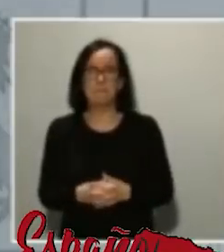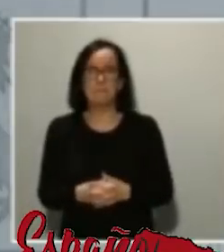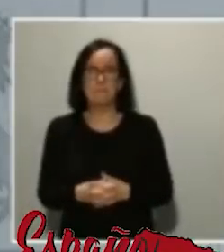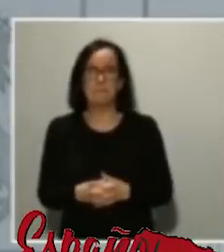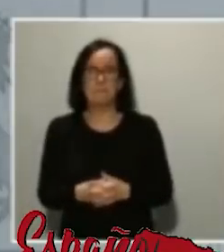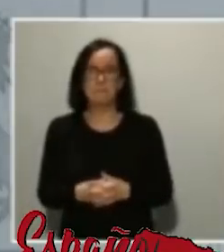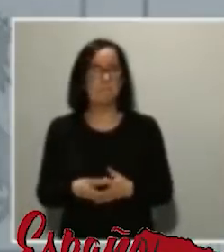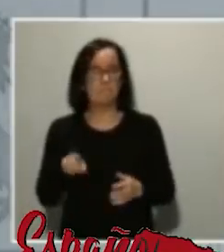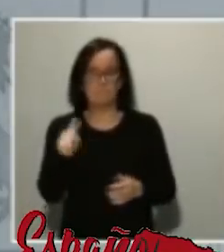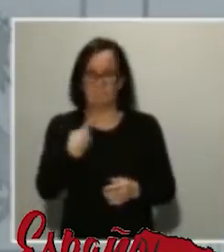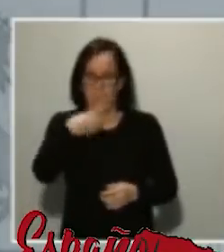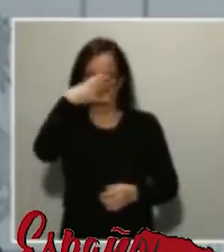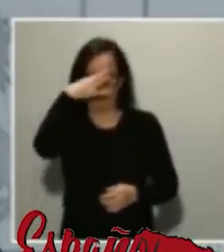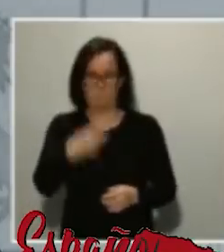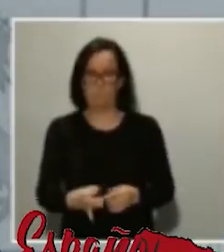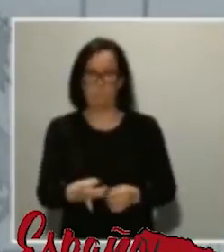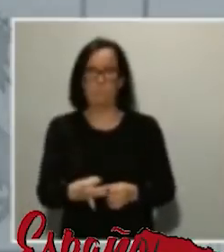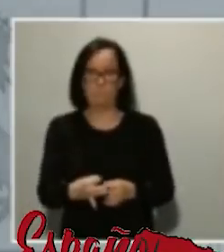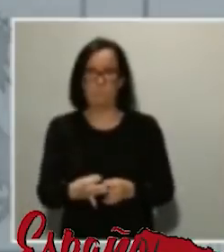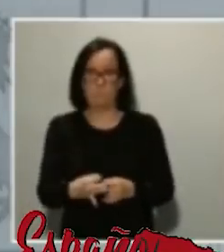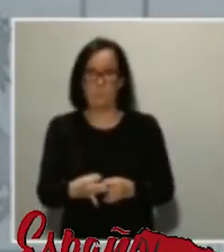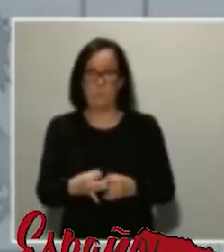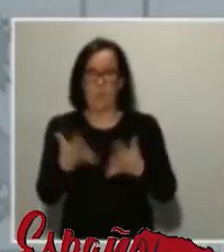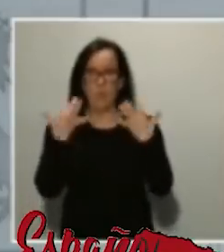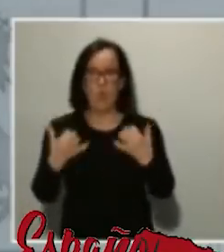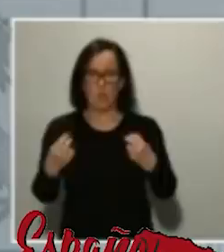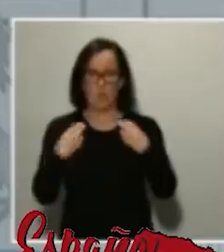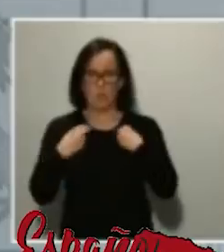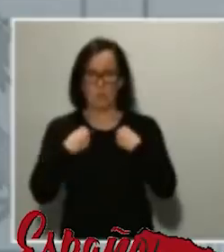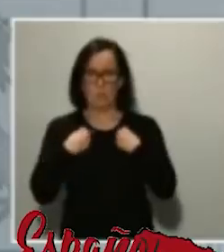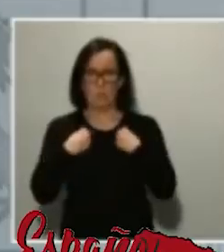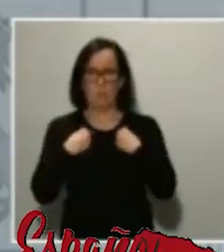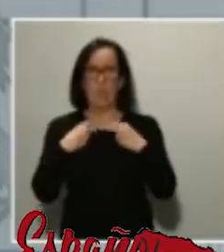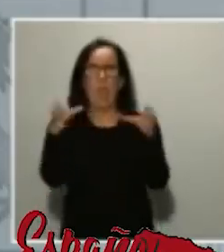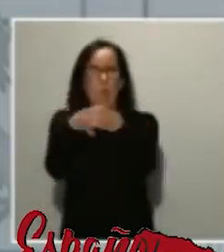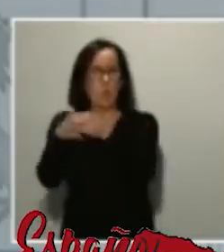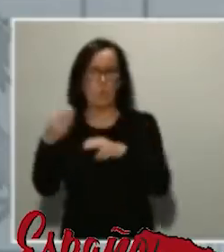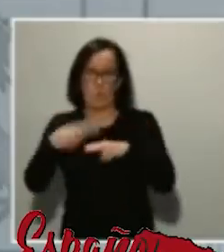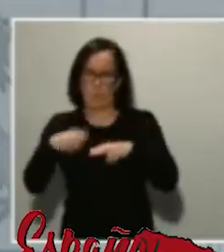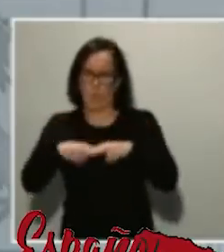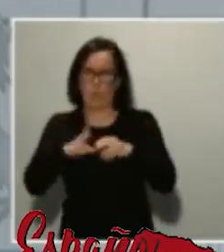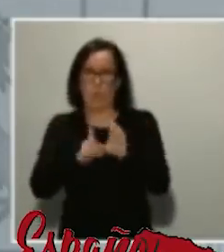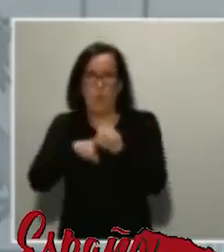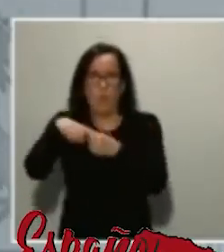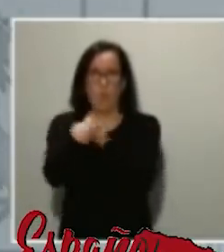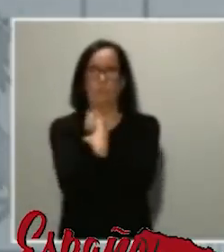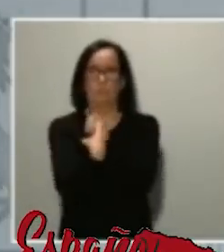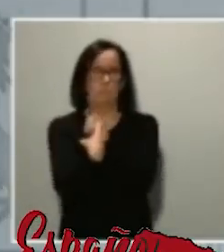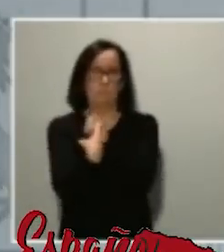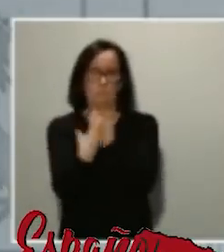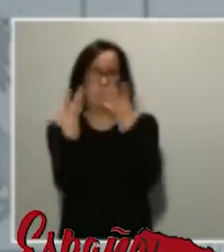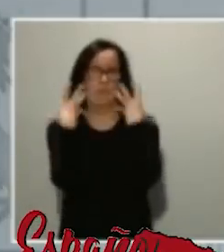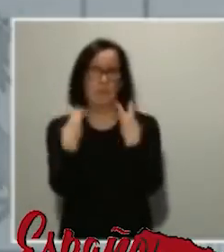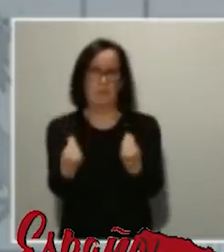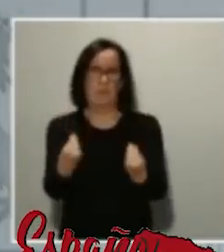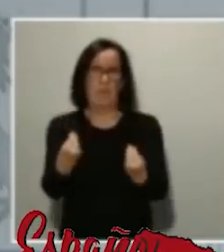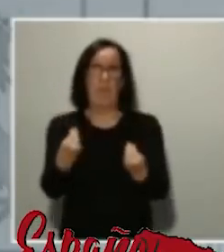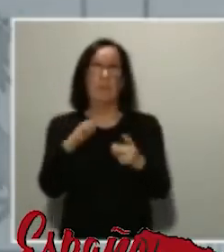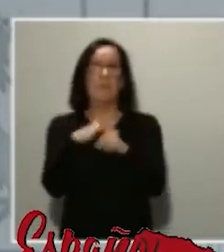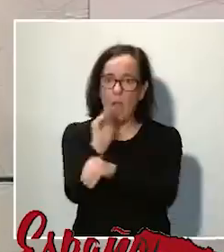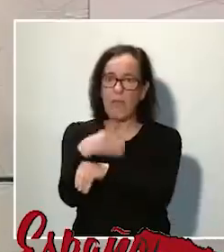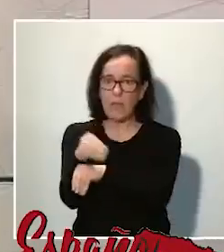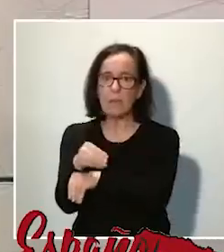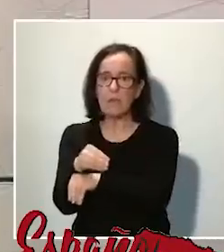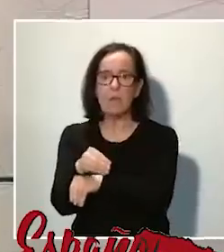el virus no entiende de fronteras, y añadió el carroñero,